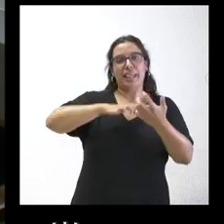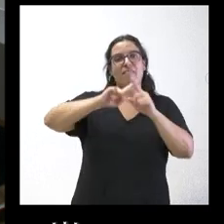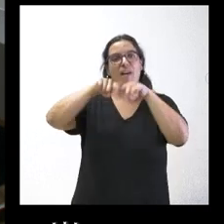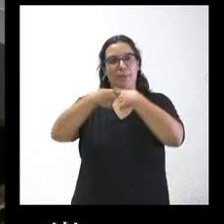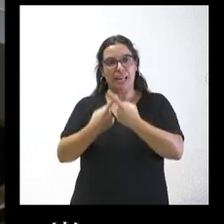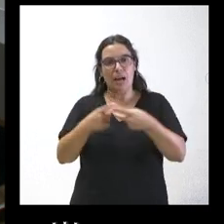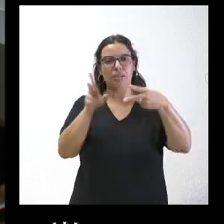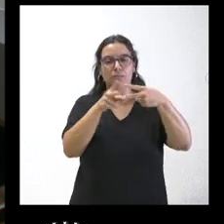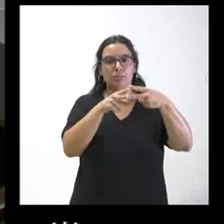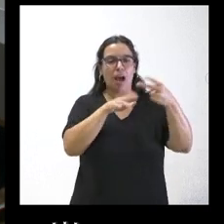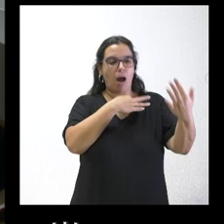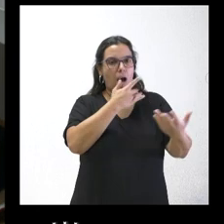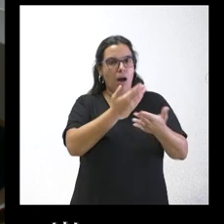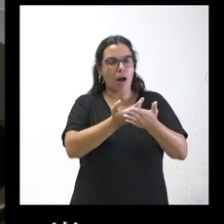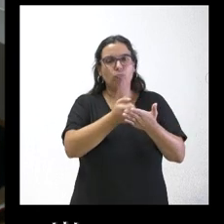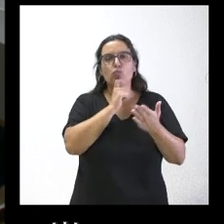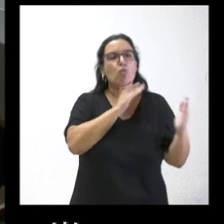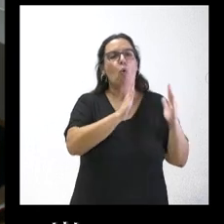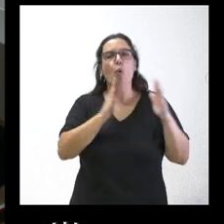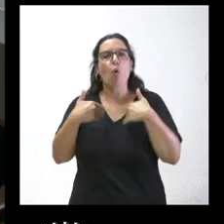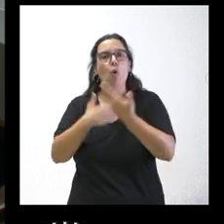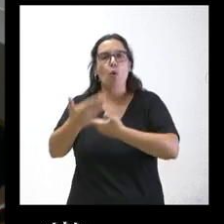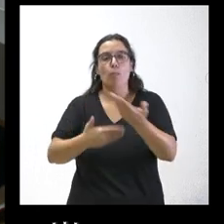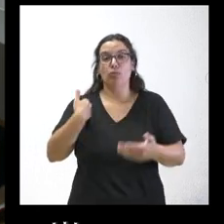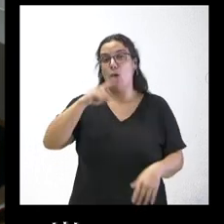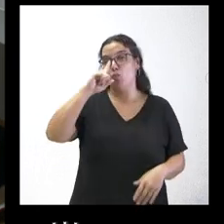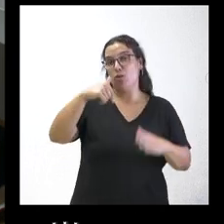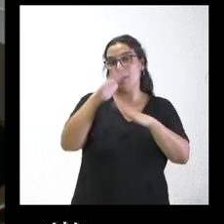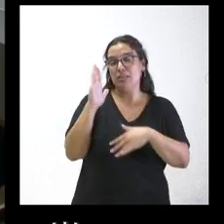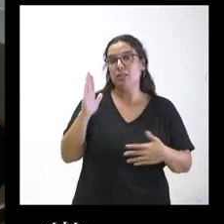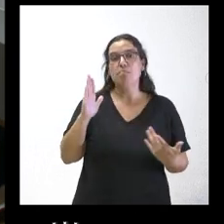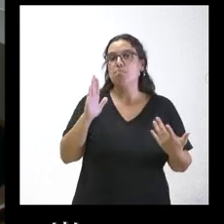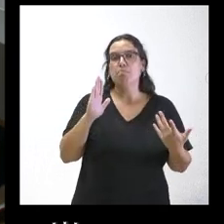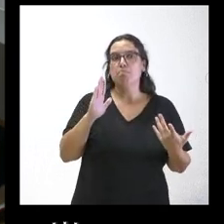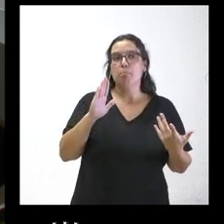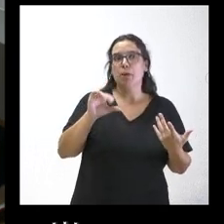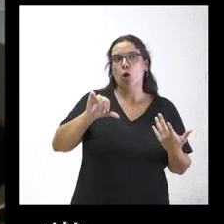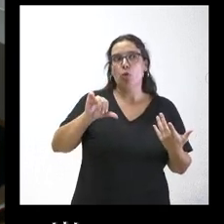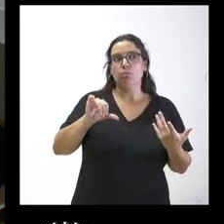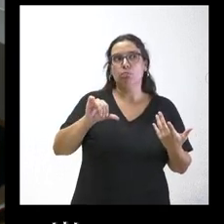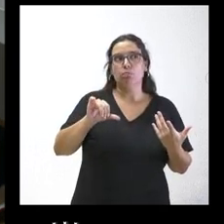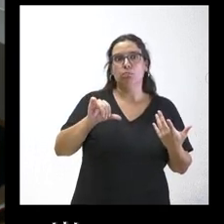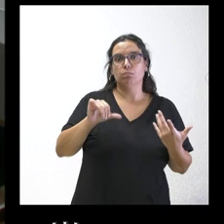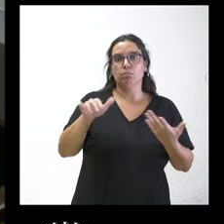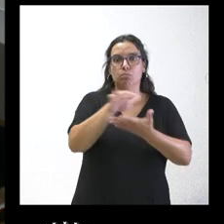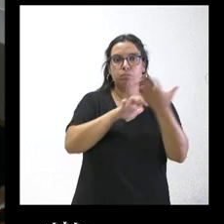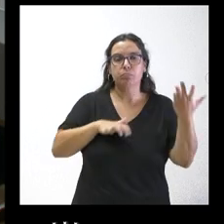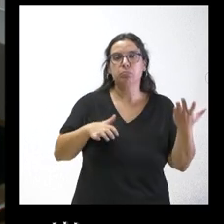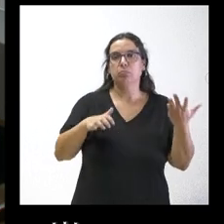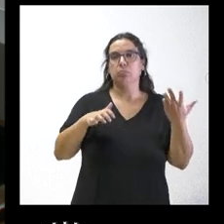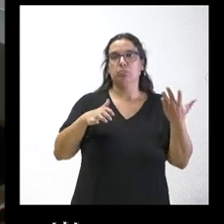no sé en qué punto estamos ha pasado un año y no hemos visto todavía mi exposición pública